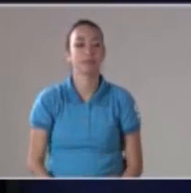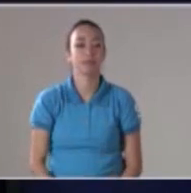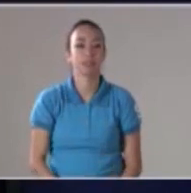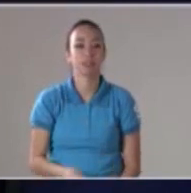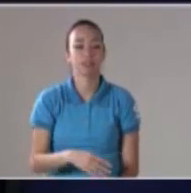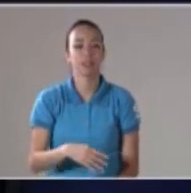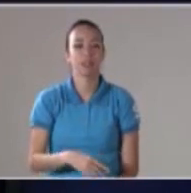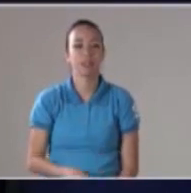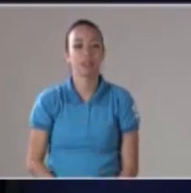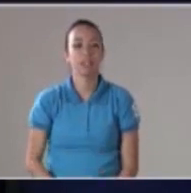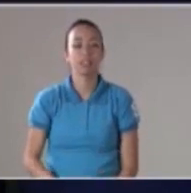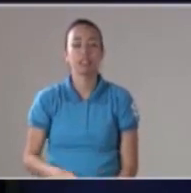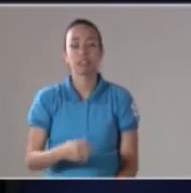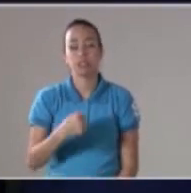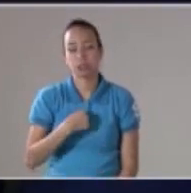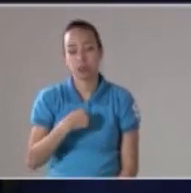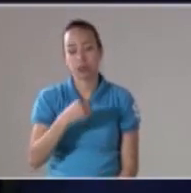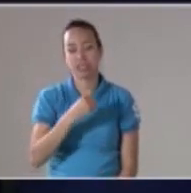Tiene ensalada.